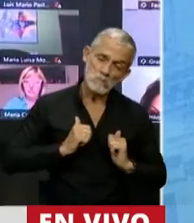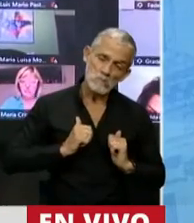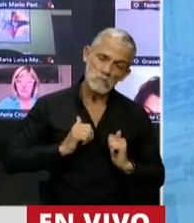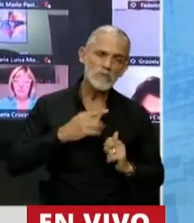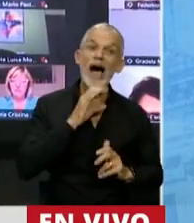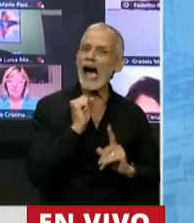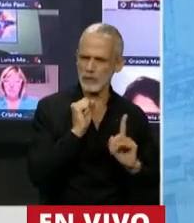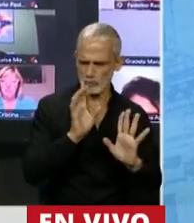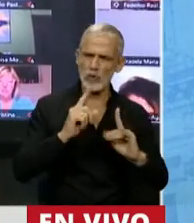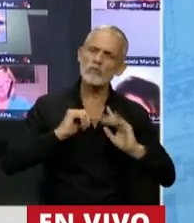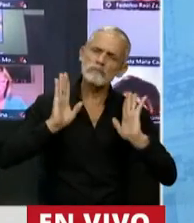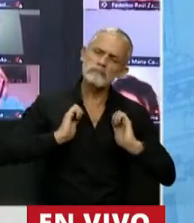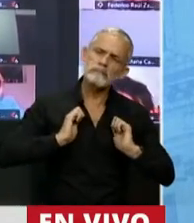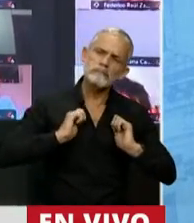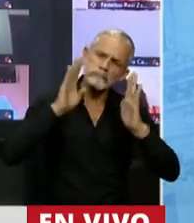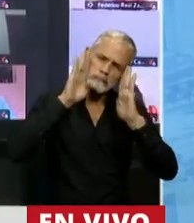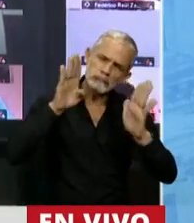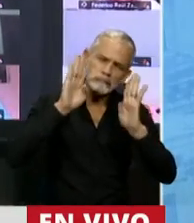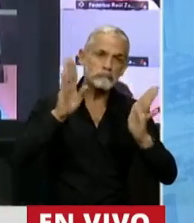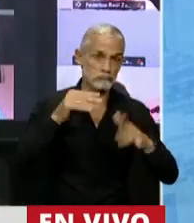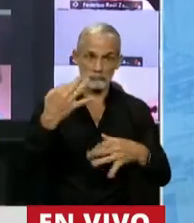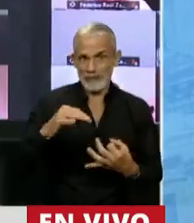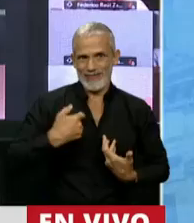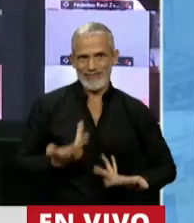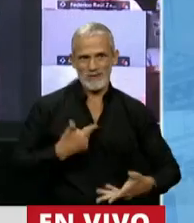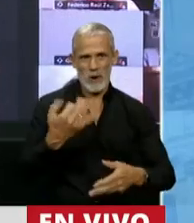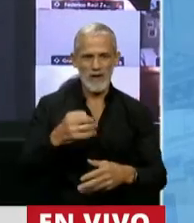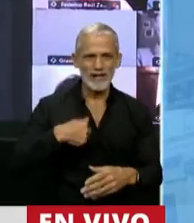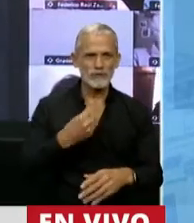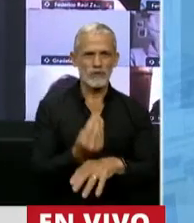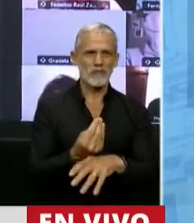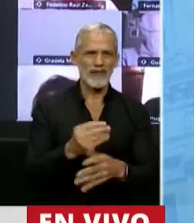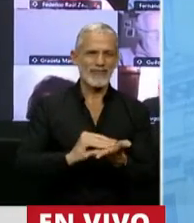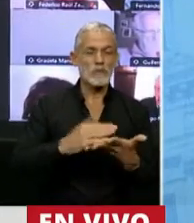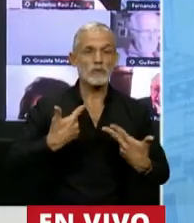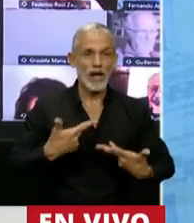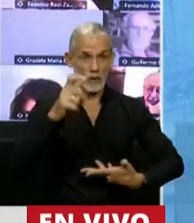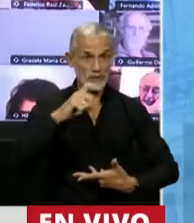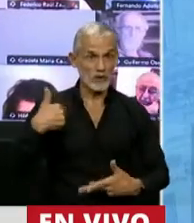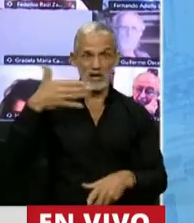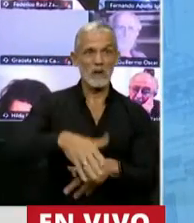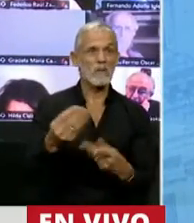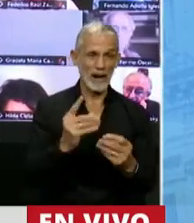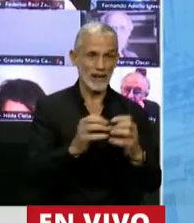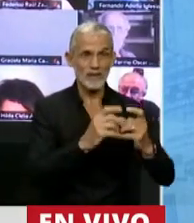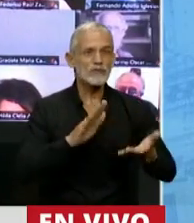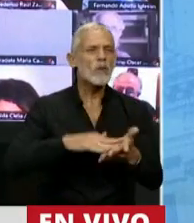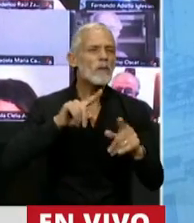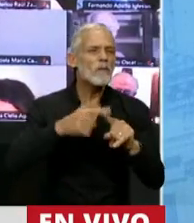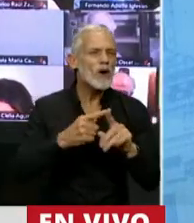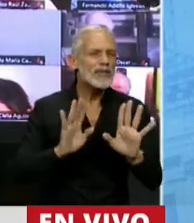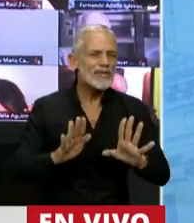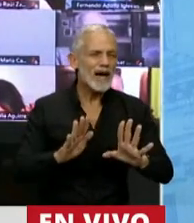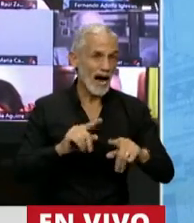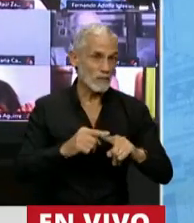digo soportamos escuchamos porque corresponde lo que nos corresponde además como como legisladores como gente que viene a debatir sobre la política